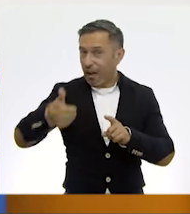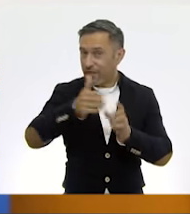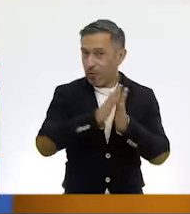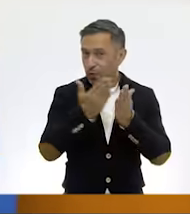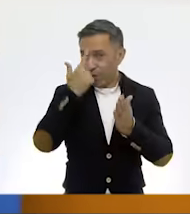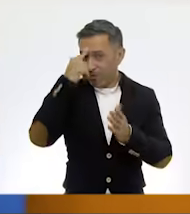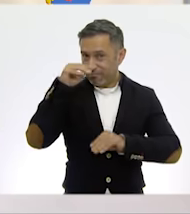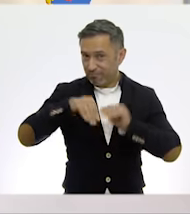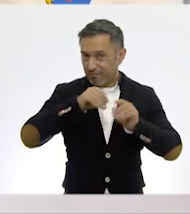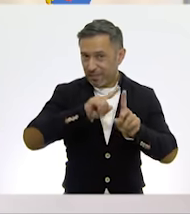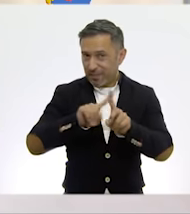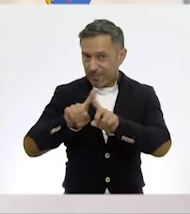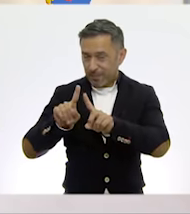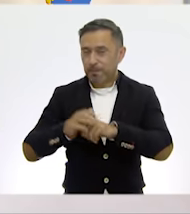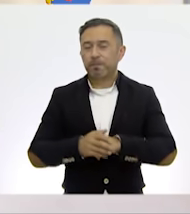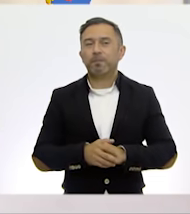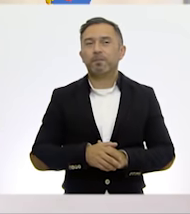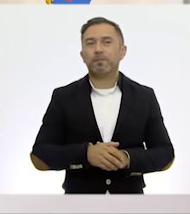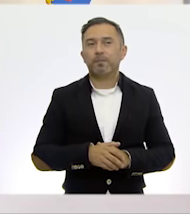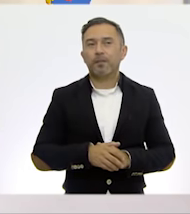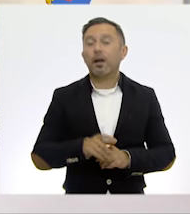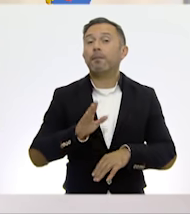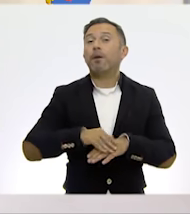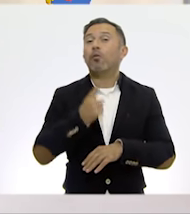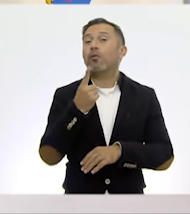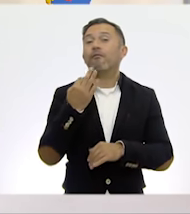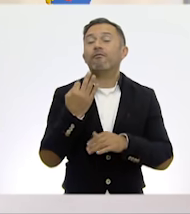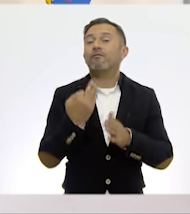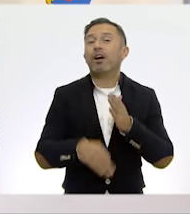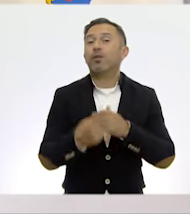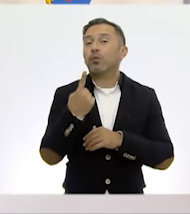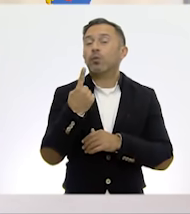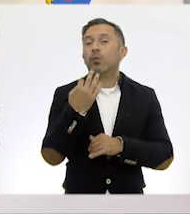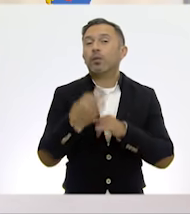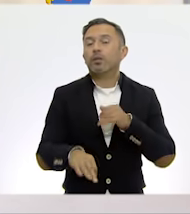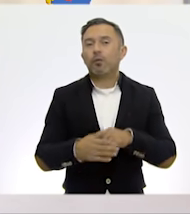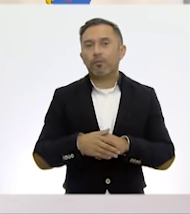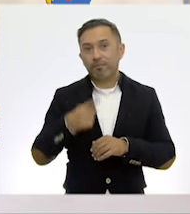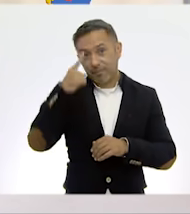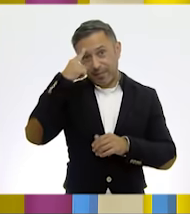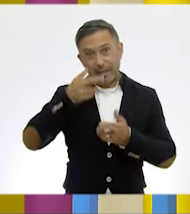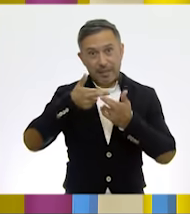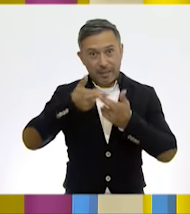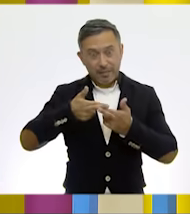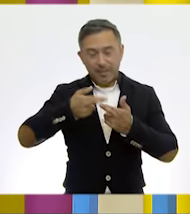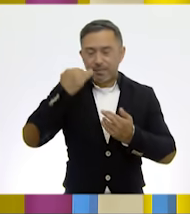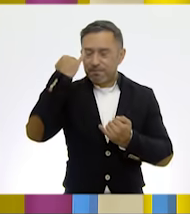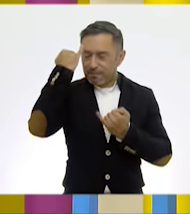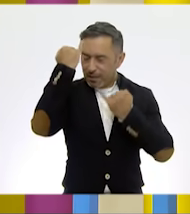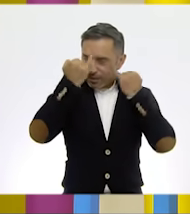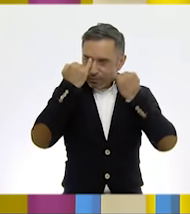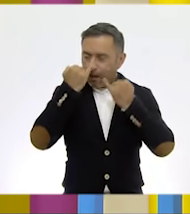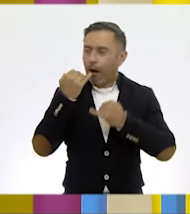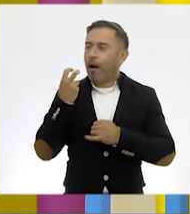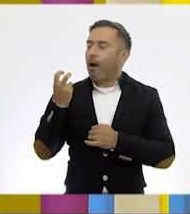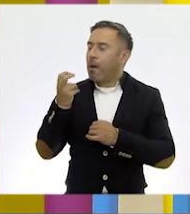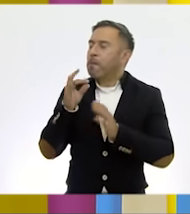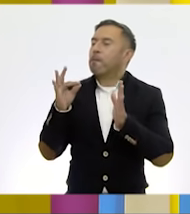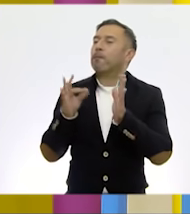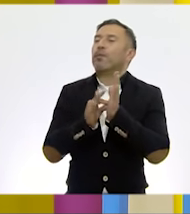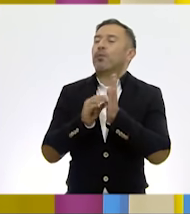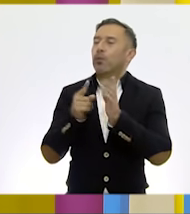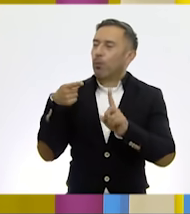último, nos faltó uno. ¿Uno más? El de la creatividad e imaginación. Ah, por supuesto, punto muy importante. Siempre